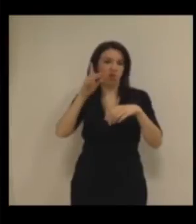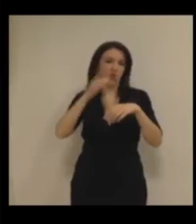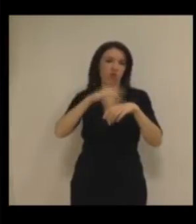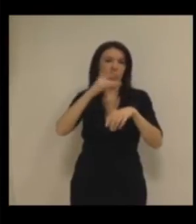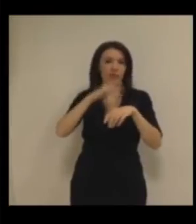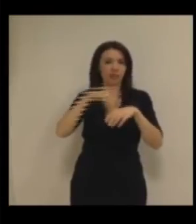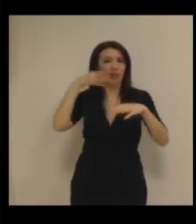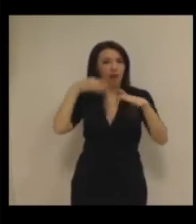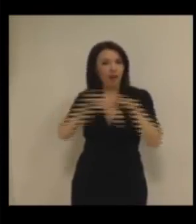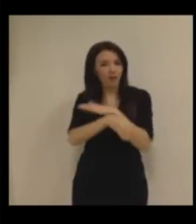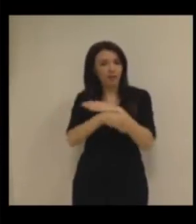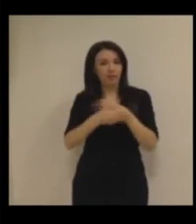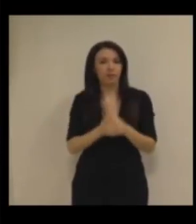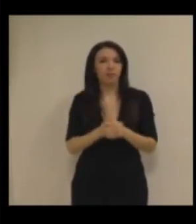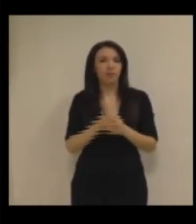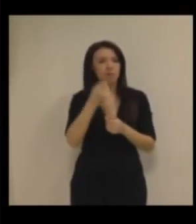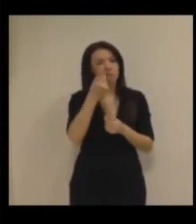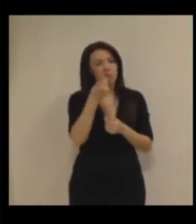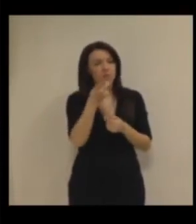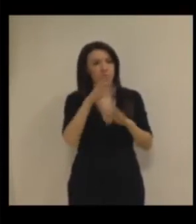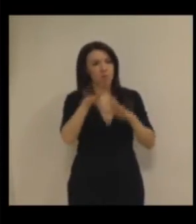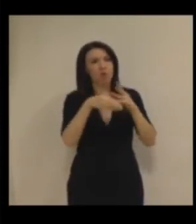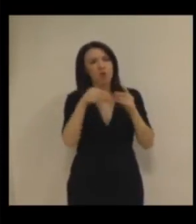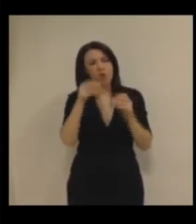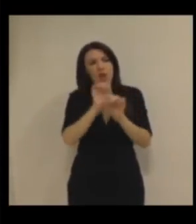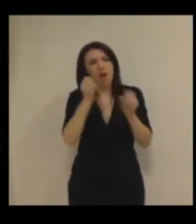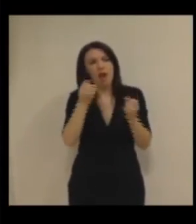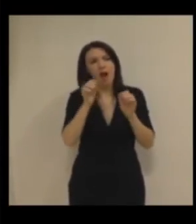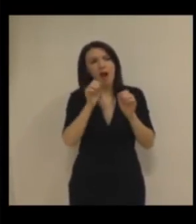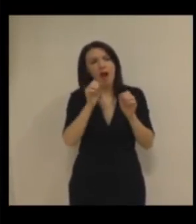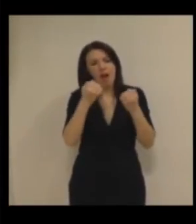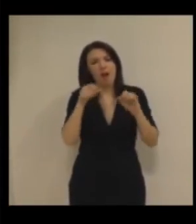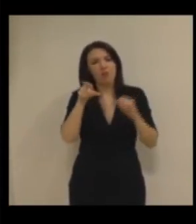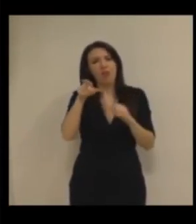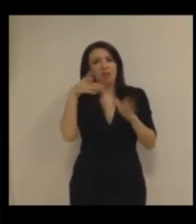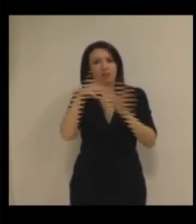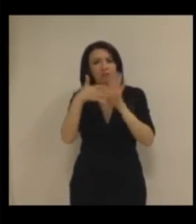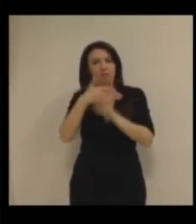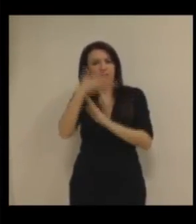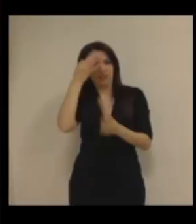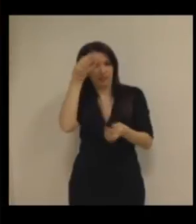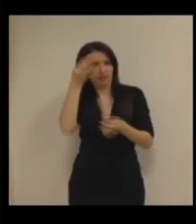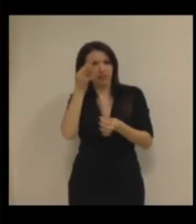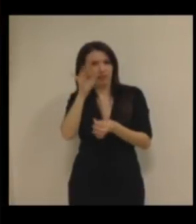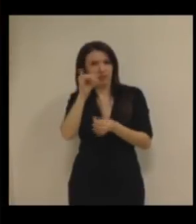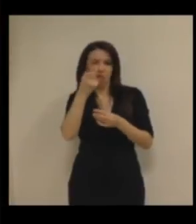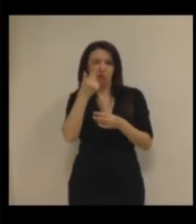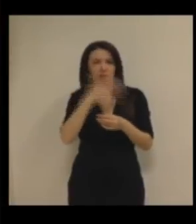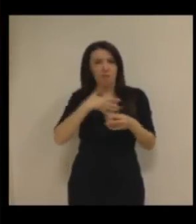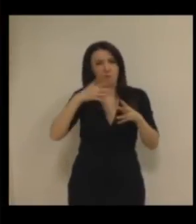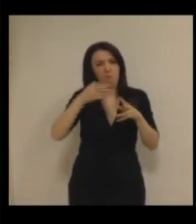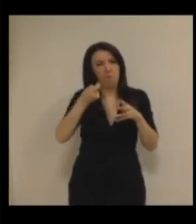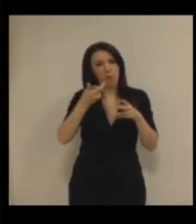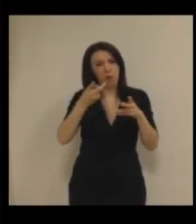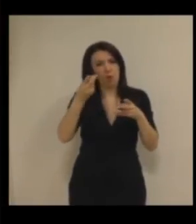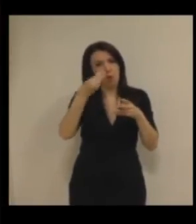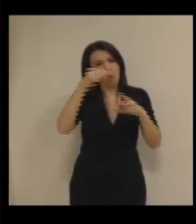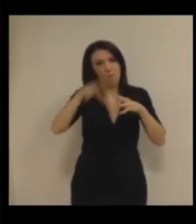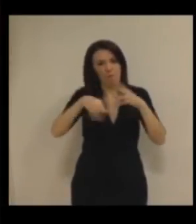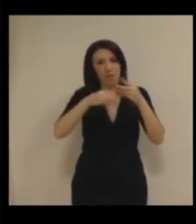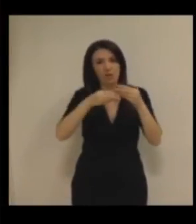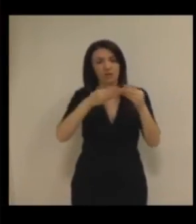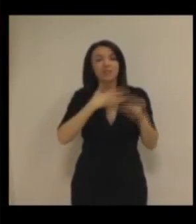yo si te parece, sí, por añadir un poco, aunque Gustavo lo ha explicado con mucho detalle, que querría subrayar que